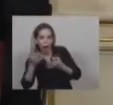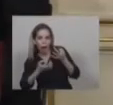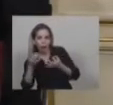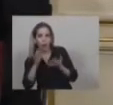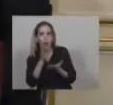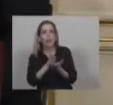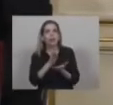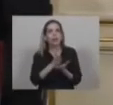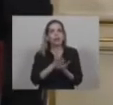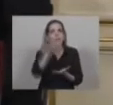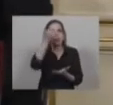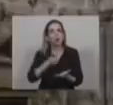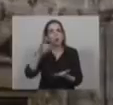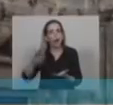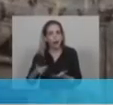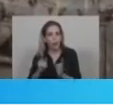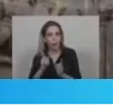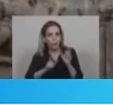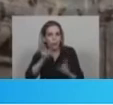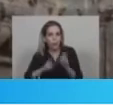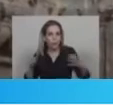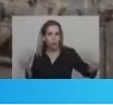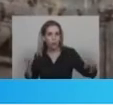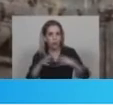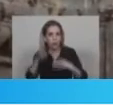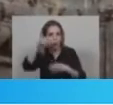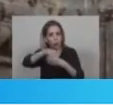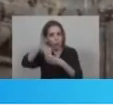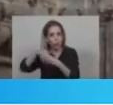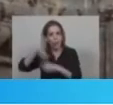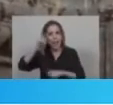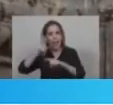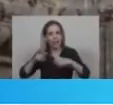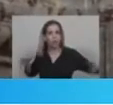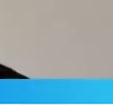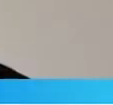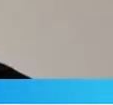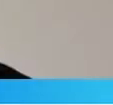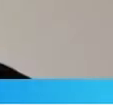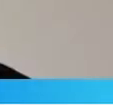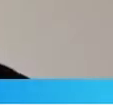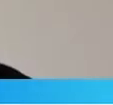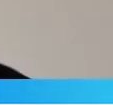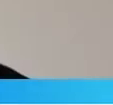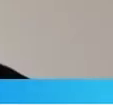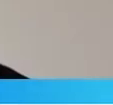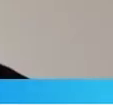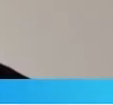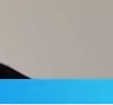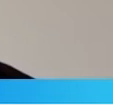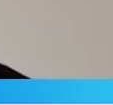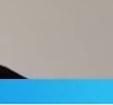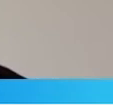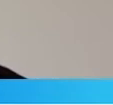se dice que se quiere modificar o cambiar la Corte de Justicia, en función de